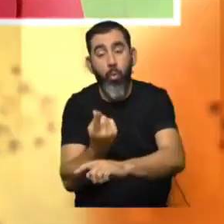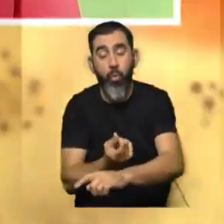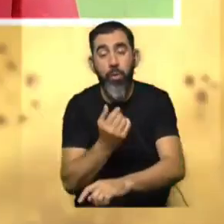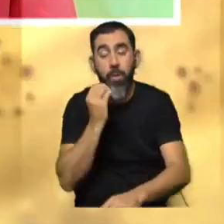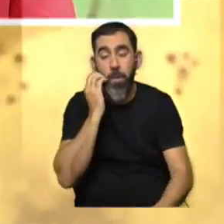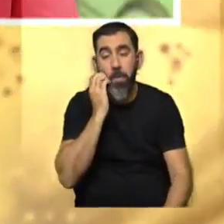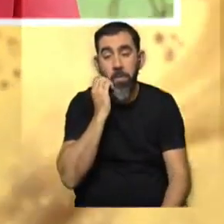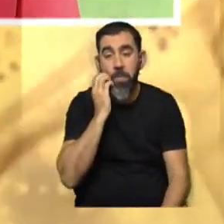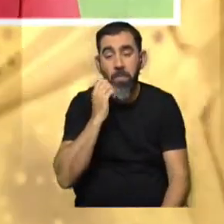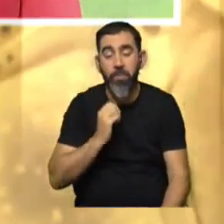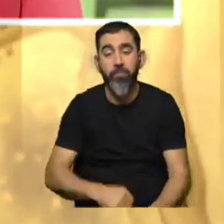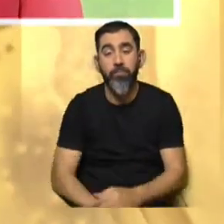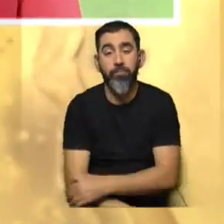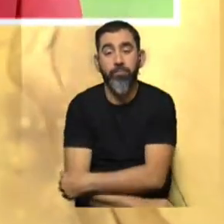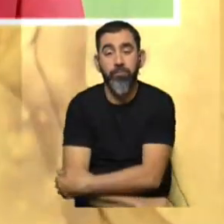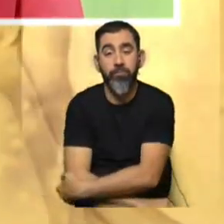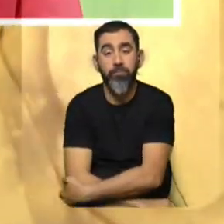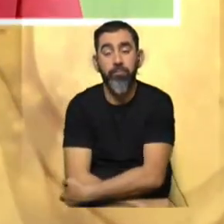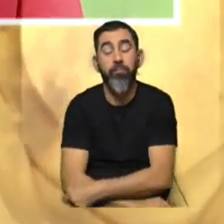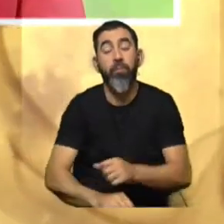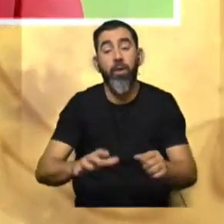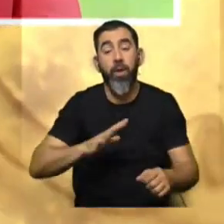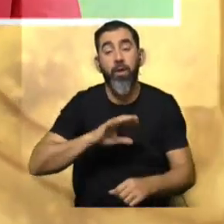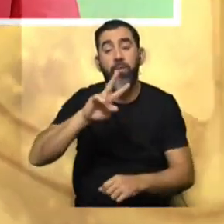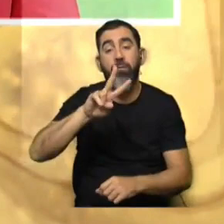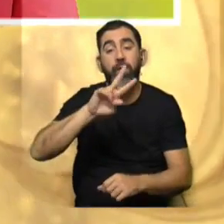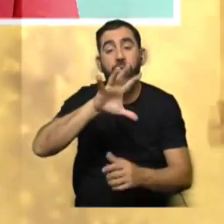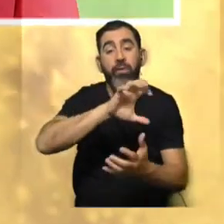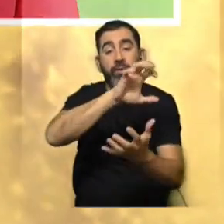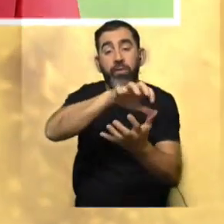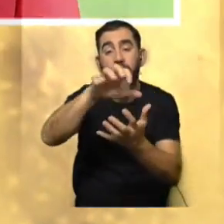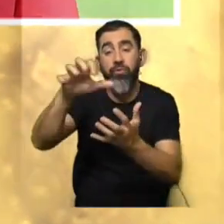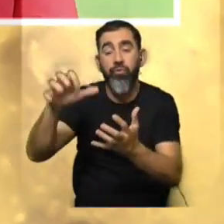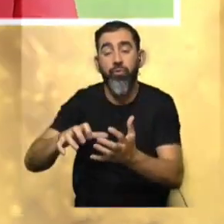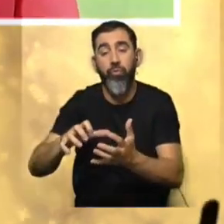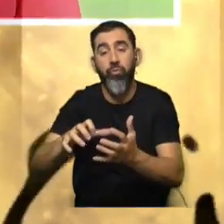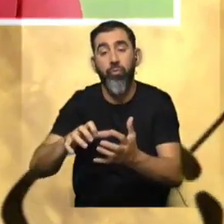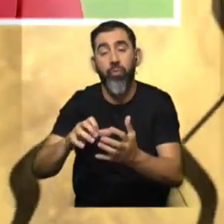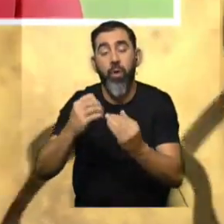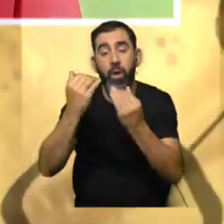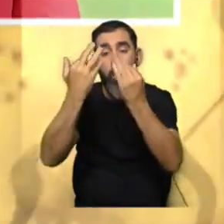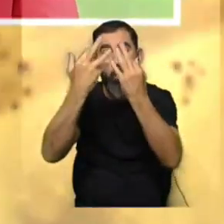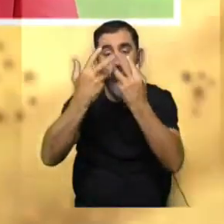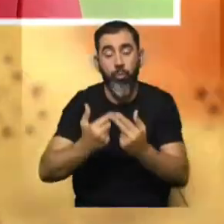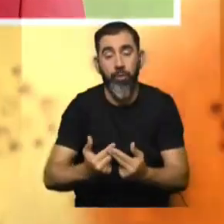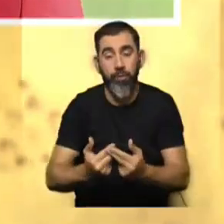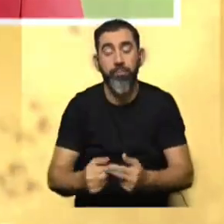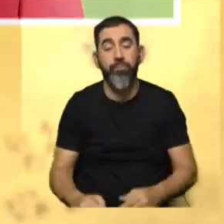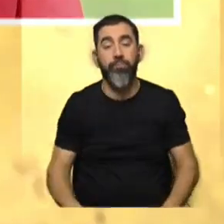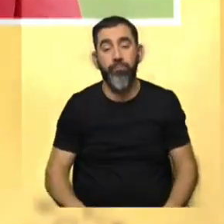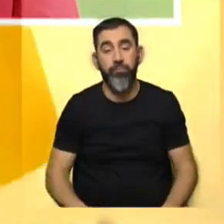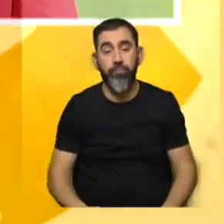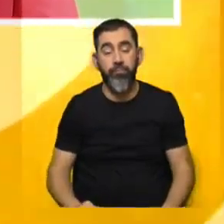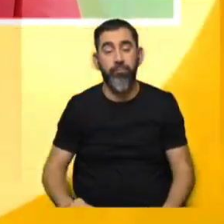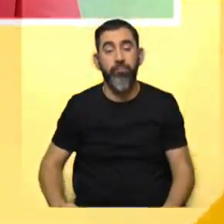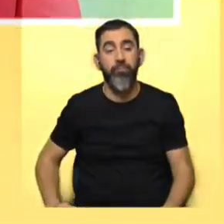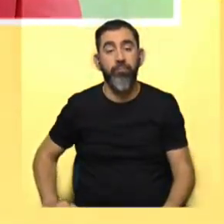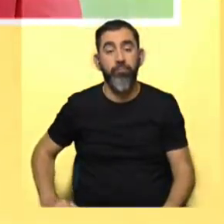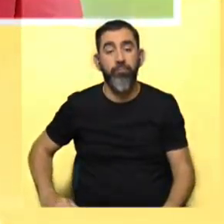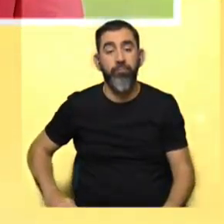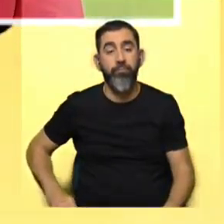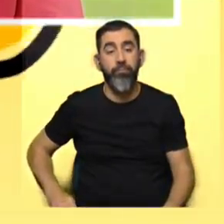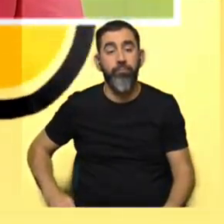miden los instrumentos, existen también 25 estaciones meteorológicas automáticas, que la vemos en la placa número